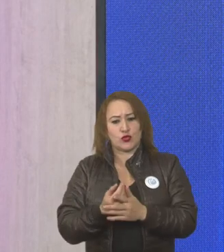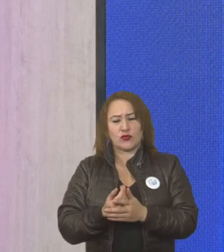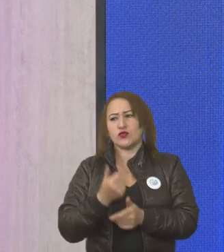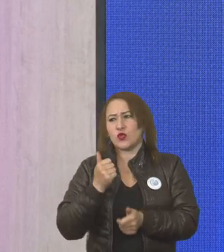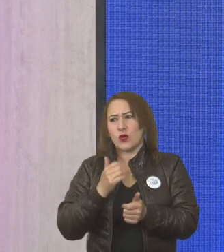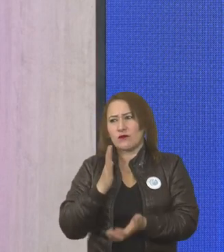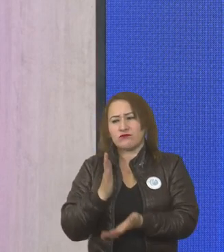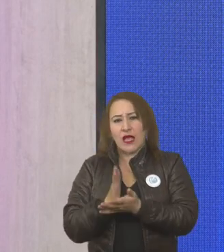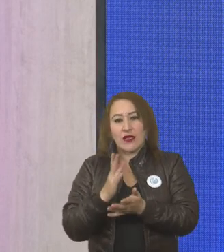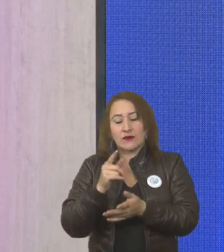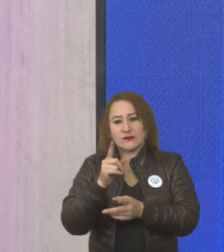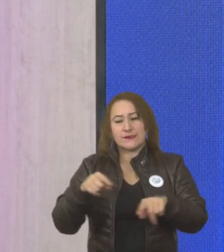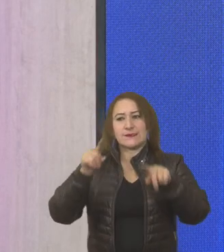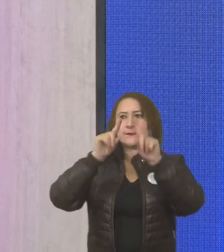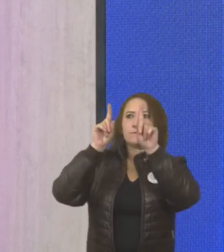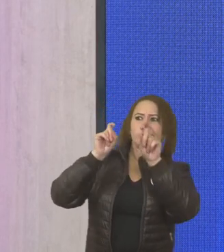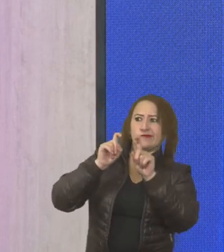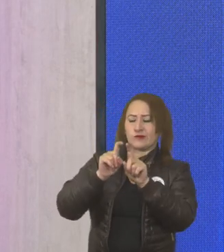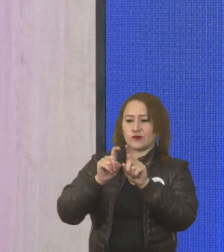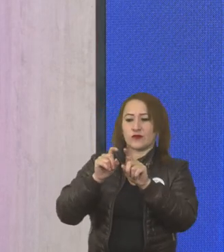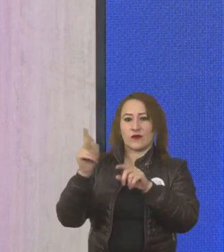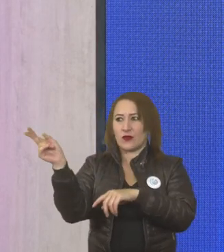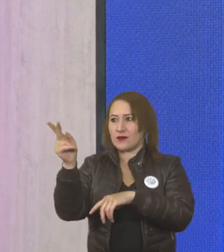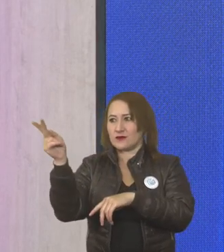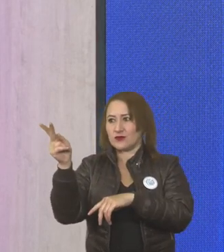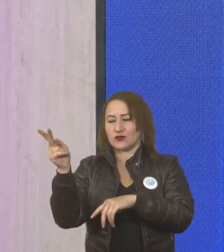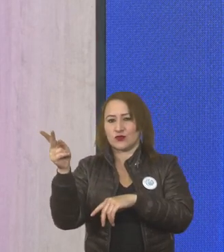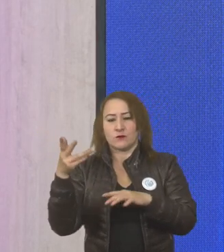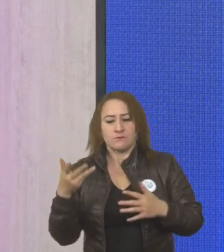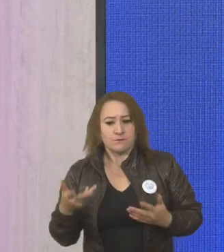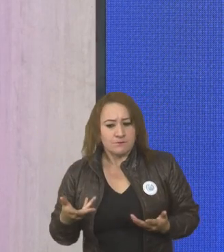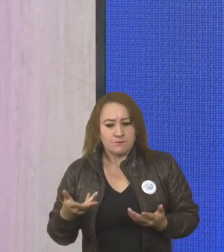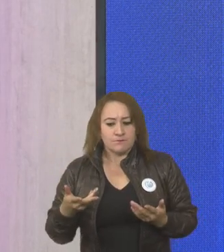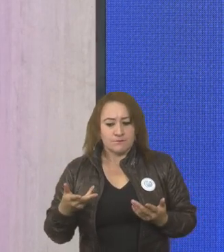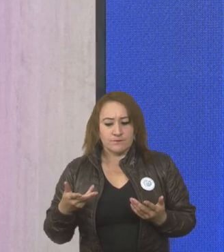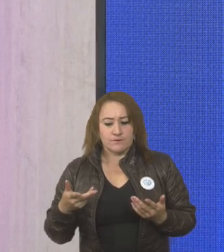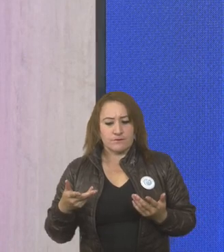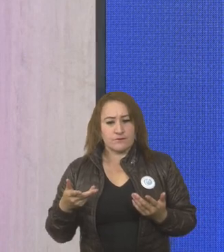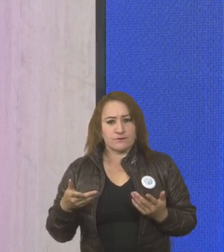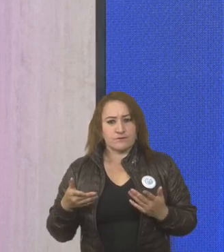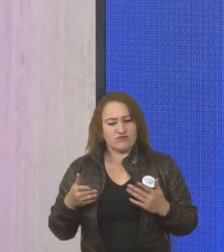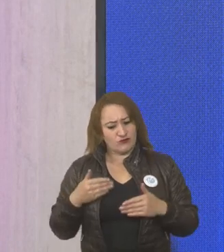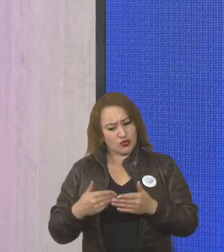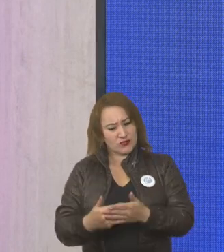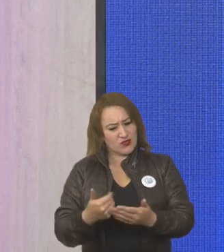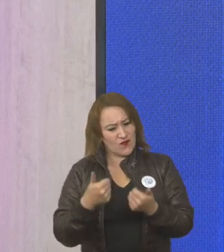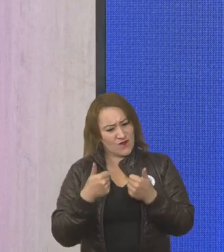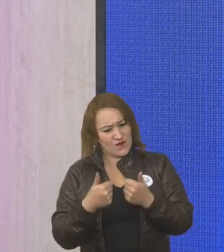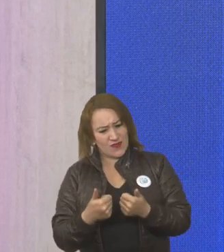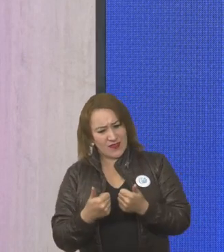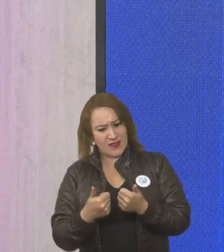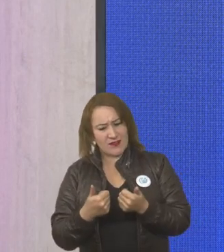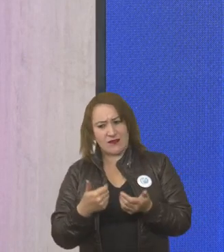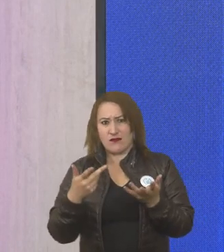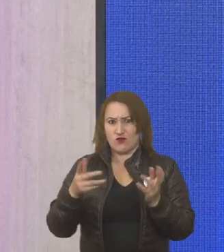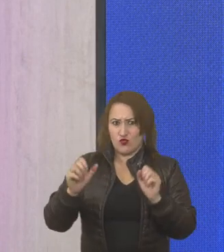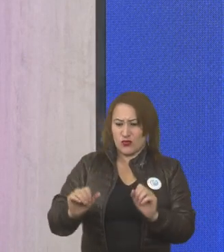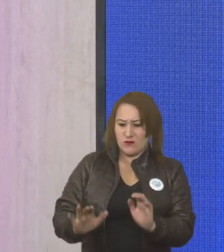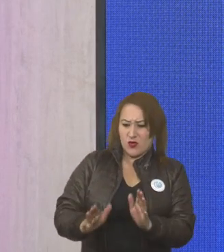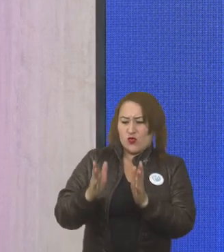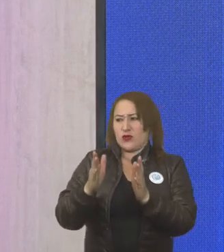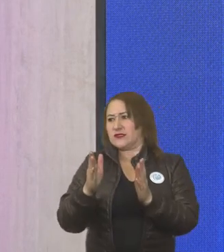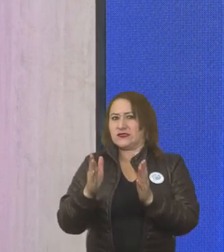suceso que las ha llevado a cuestionarse a Clara María y a ti, Ana, en estamos haciendo las cosas bien esto nos puede ayudar a